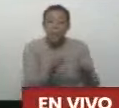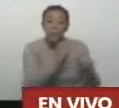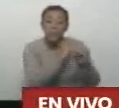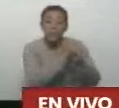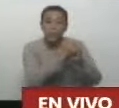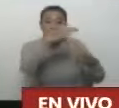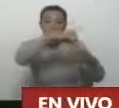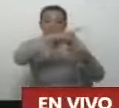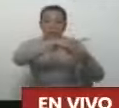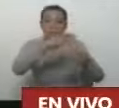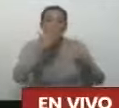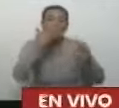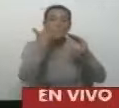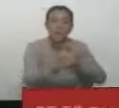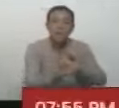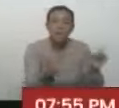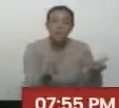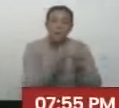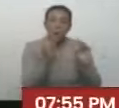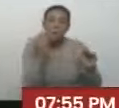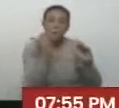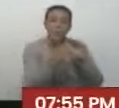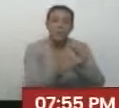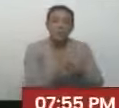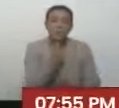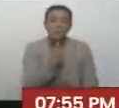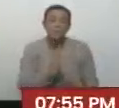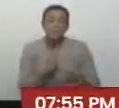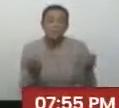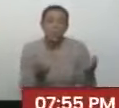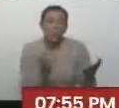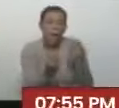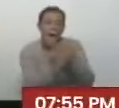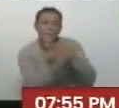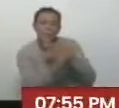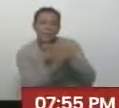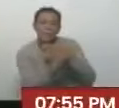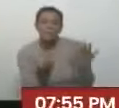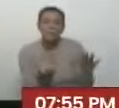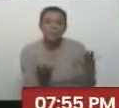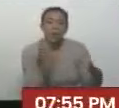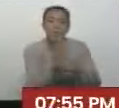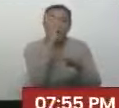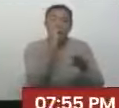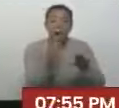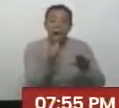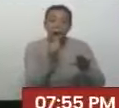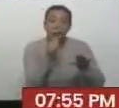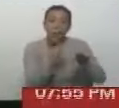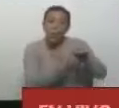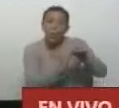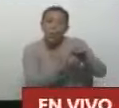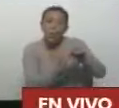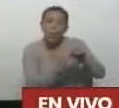envía un mensaje. Sí. Pero, y me dice si va. ¿Pero lo hace por qué? porque se interrumpe la luz. Como un